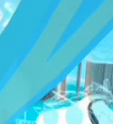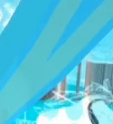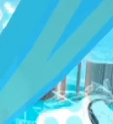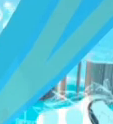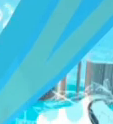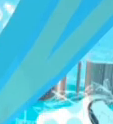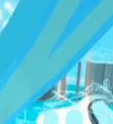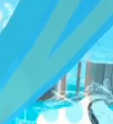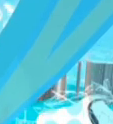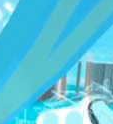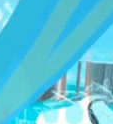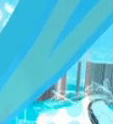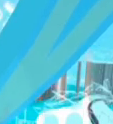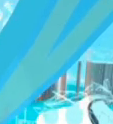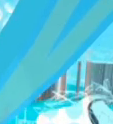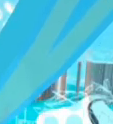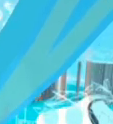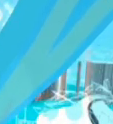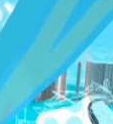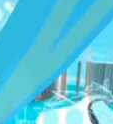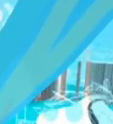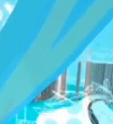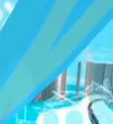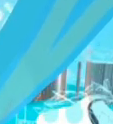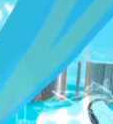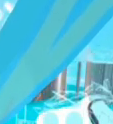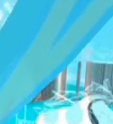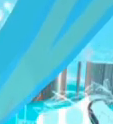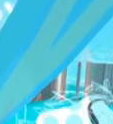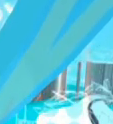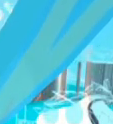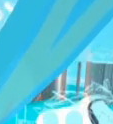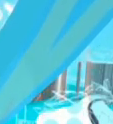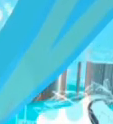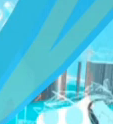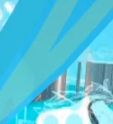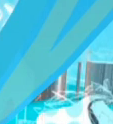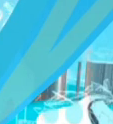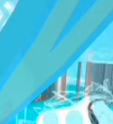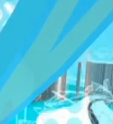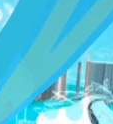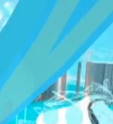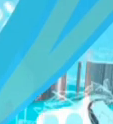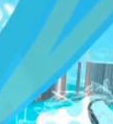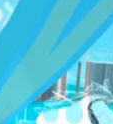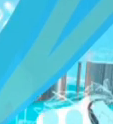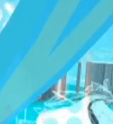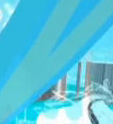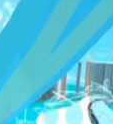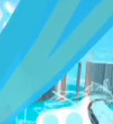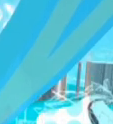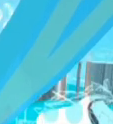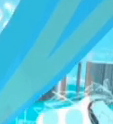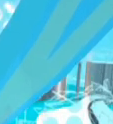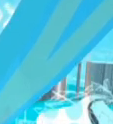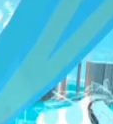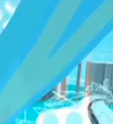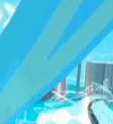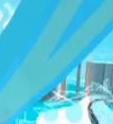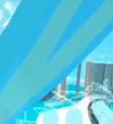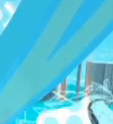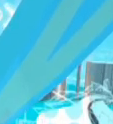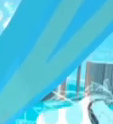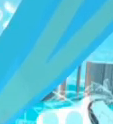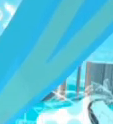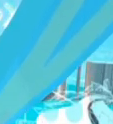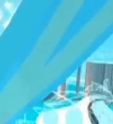corrupción por amiguismo, por tratar de ayudar al amigo, de tratar de proteger a aquella persona con la que se tiene algún